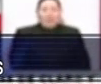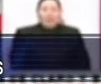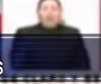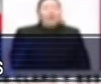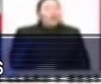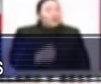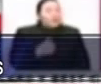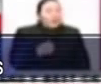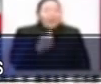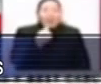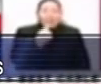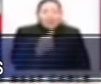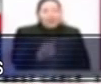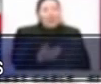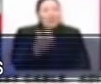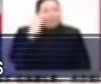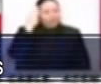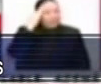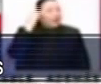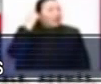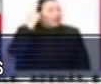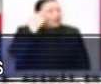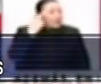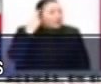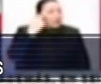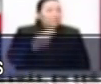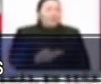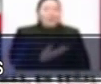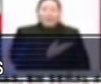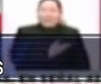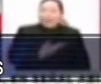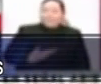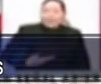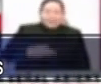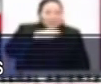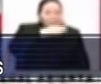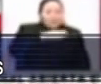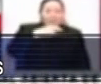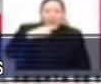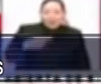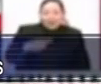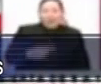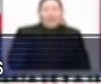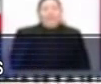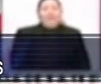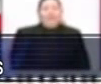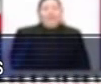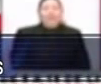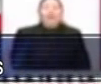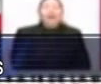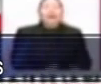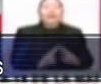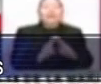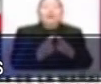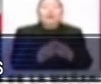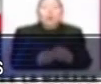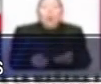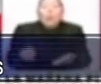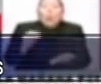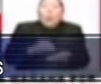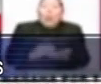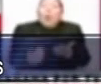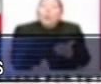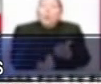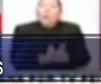confío en la capacidad de reflexión del Ejecutivo y del Presidente Constitucional de la República de convocar un